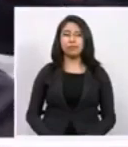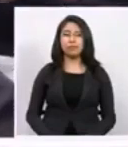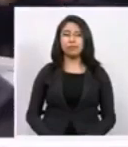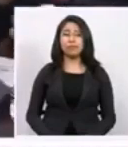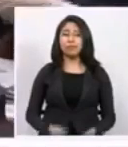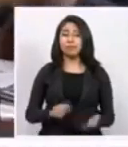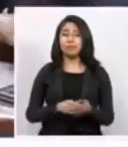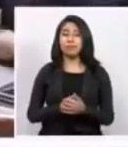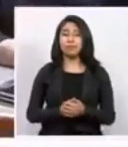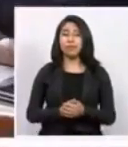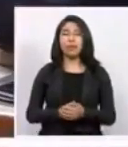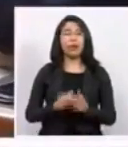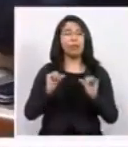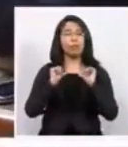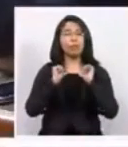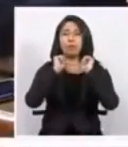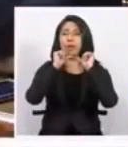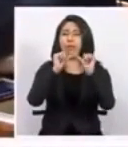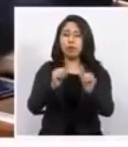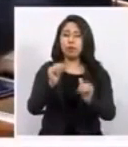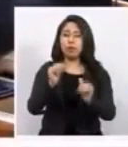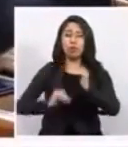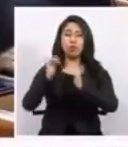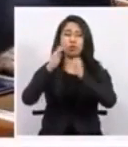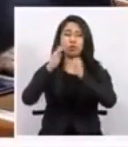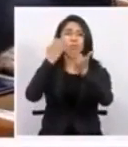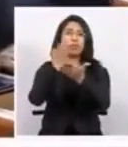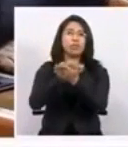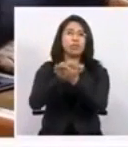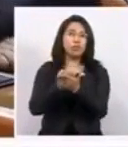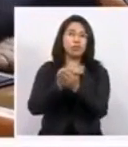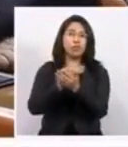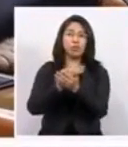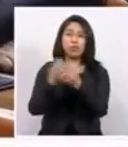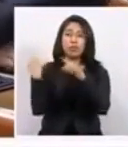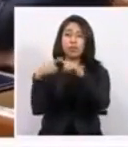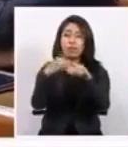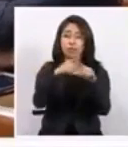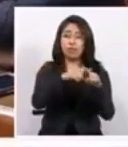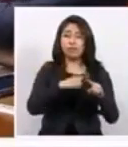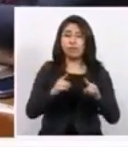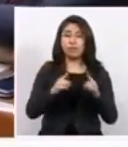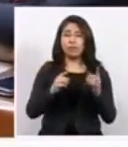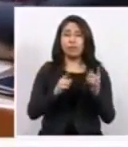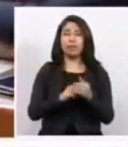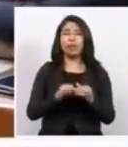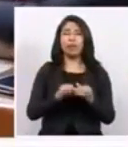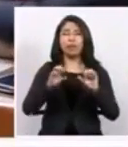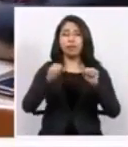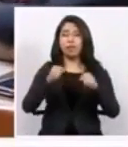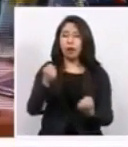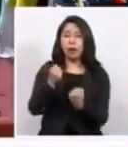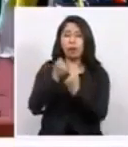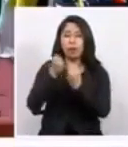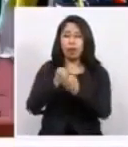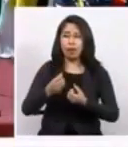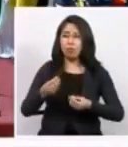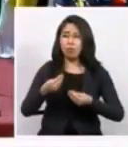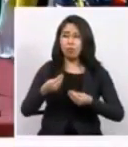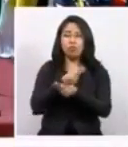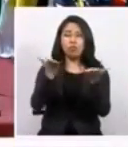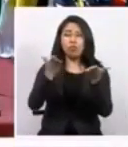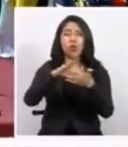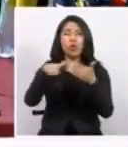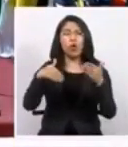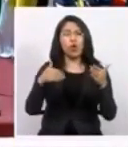Por eso daremos continuidad a la construcción de una economía plural y diversa, que recupere, fortalezca y promueva todo